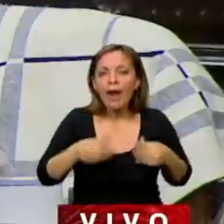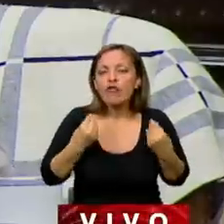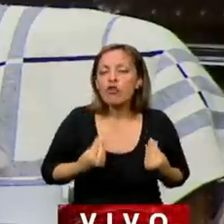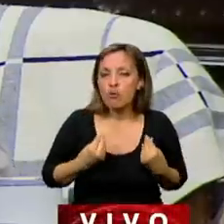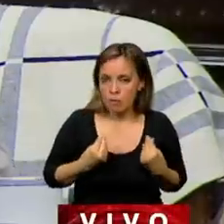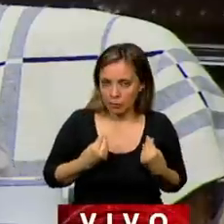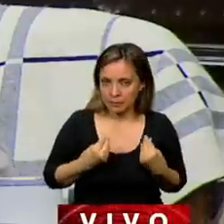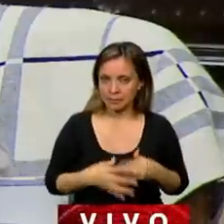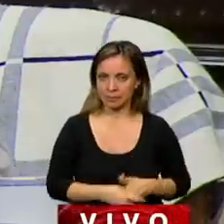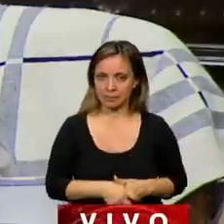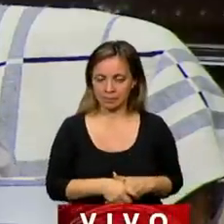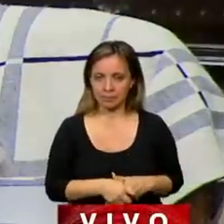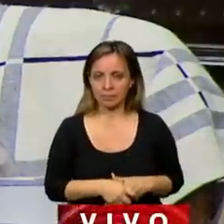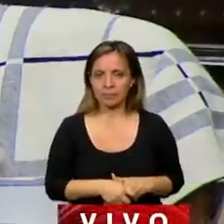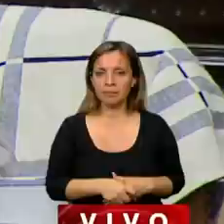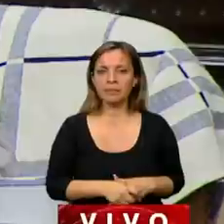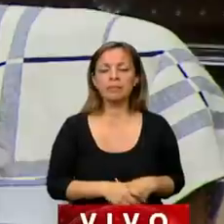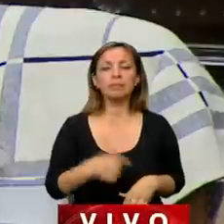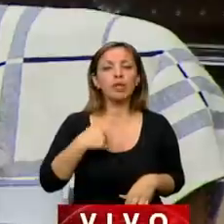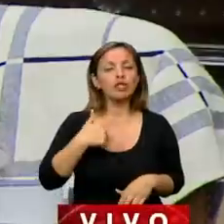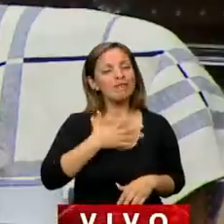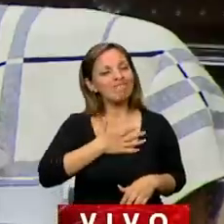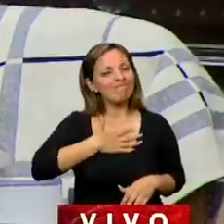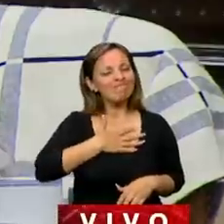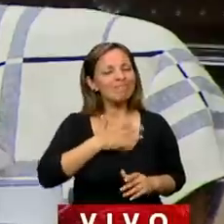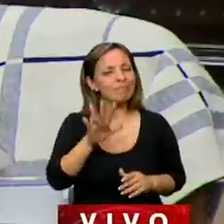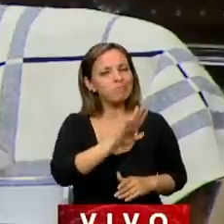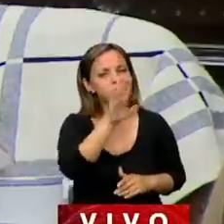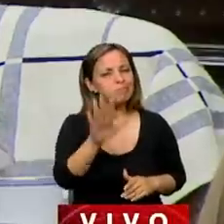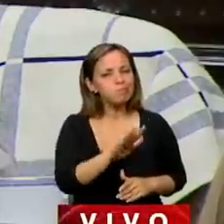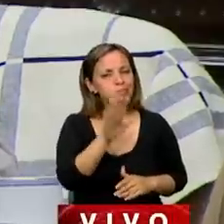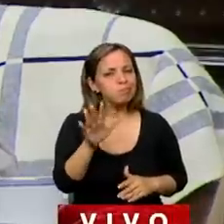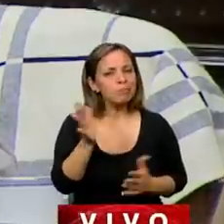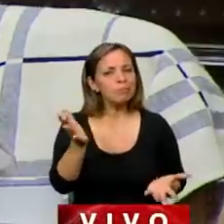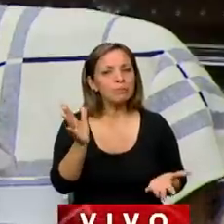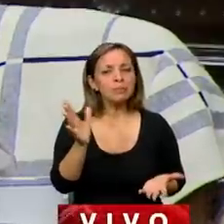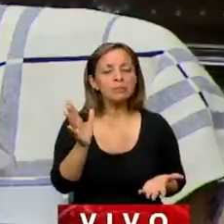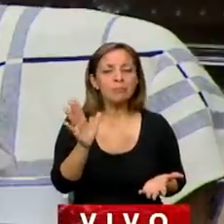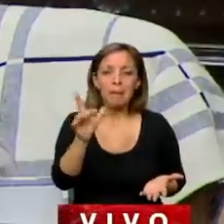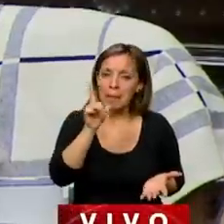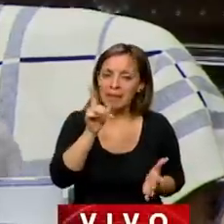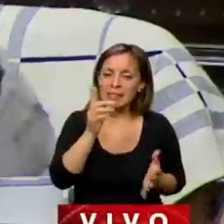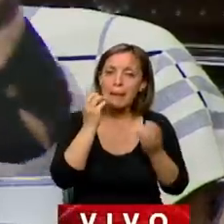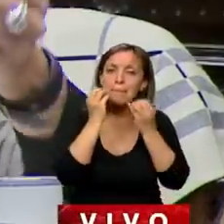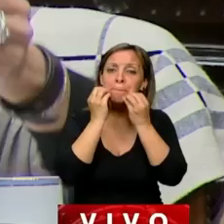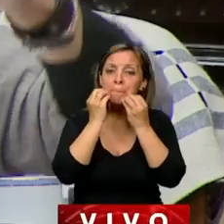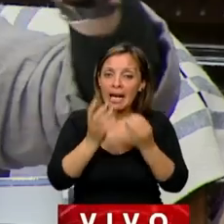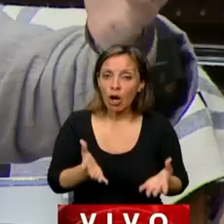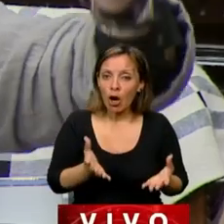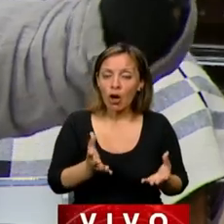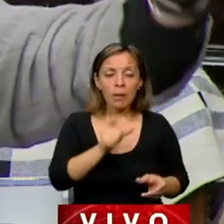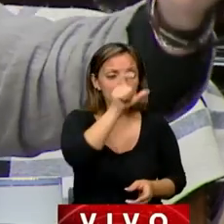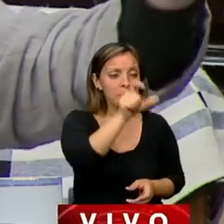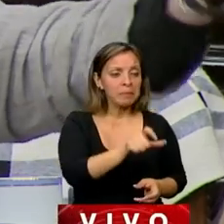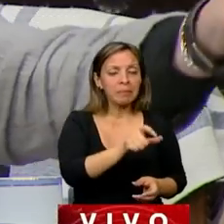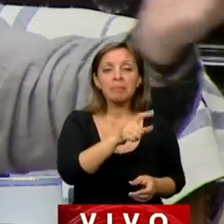el programa. Porque tengo alguna sospecha de que quizás sea más inofensivo que don José tenga un